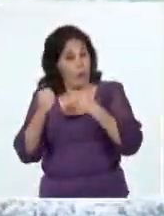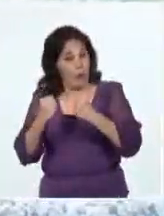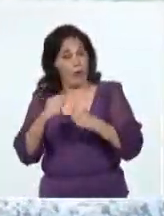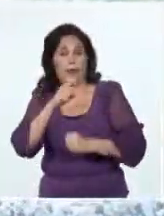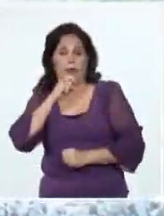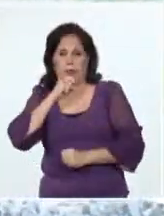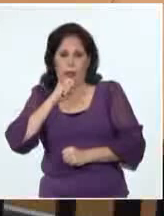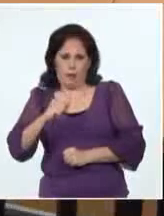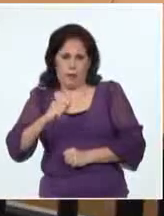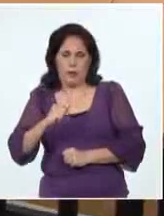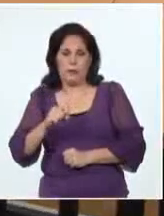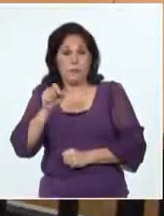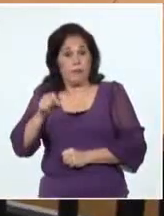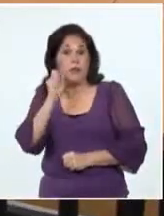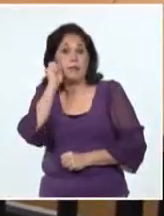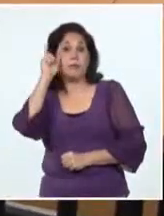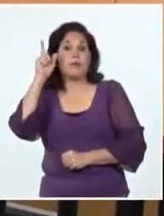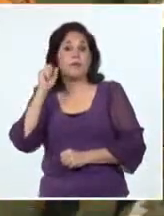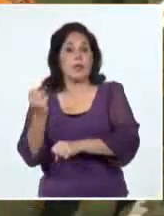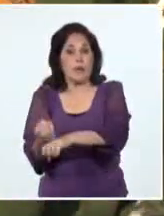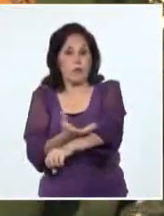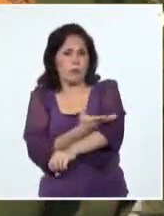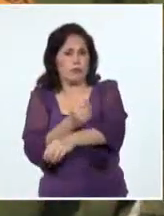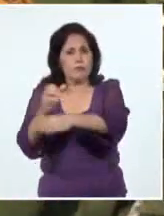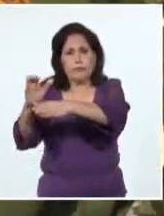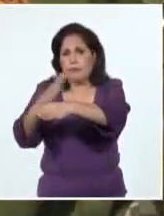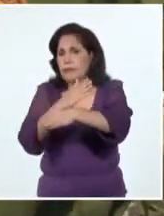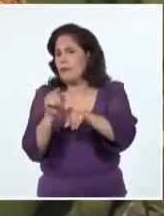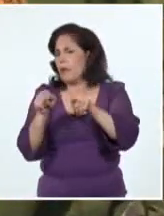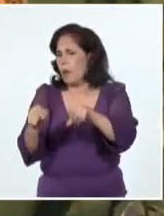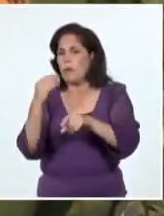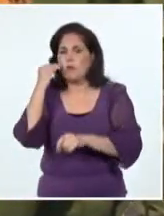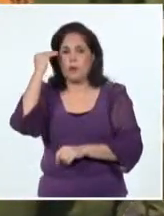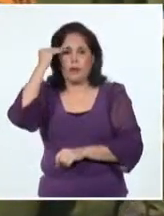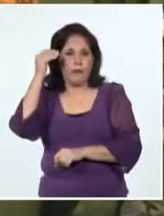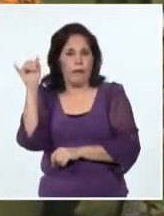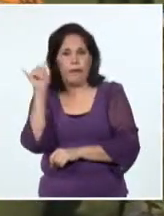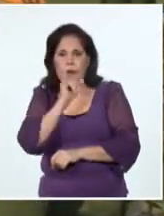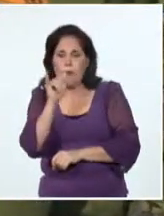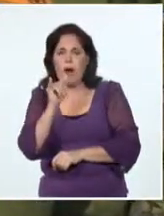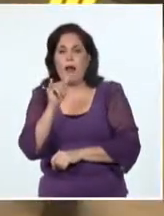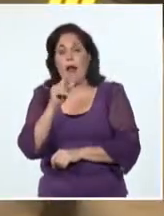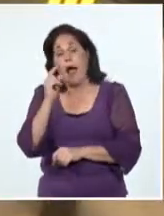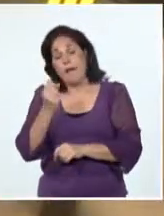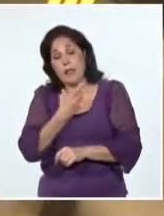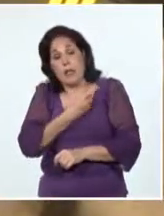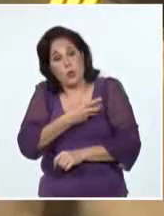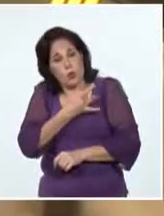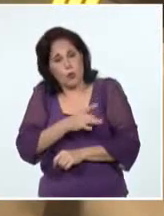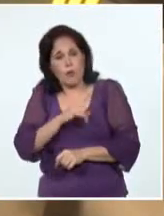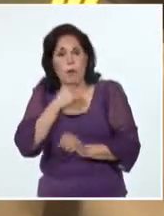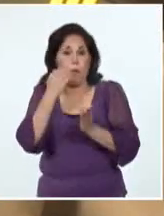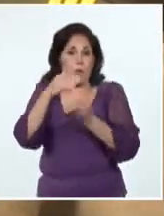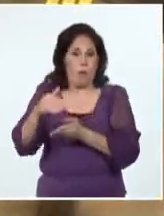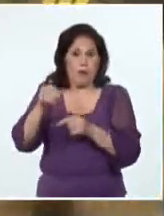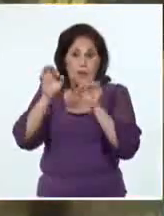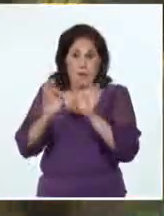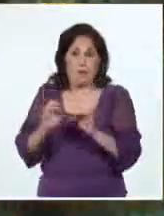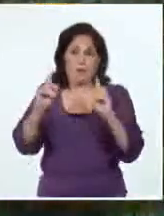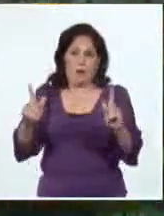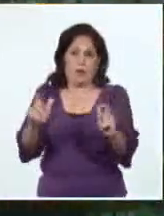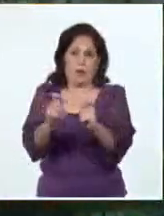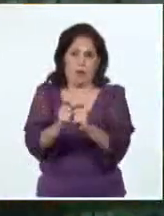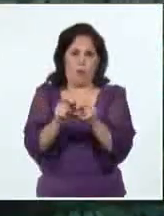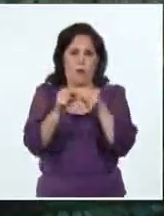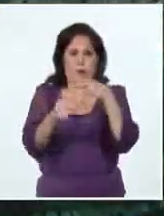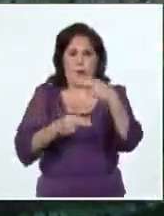militar. Experiencias y emociones diversas sobre superación y hasta pérdidas dolorosas afloraron en el encuentro